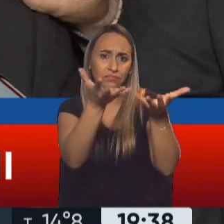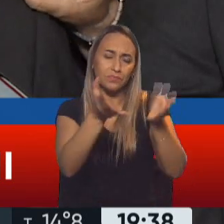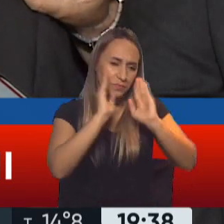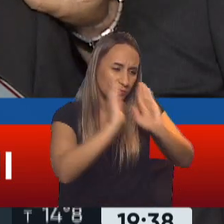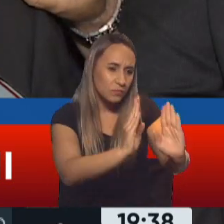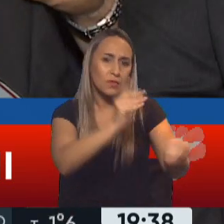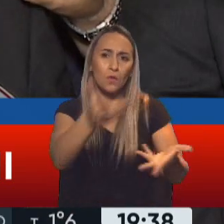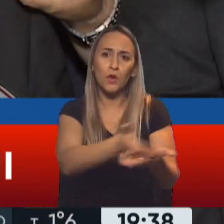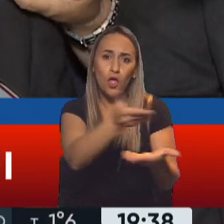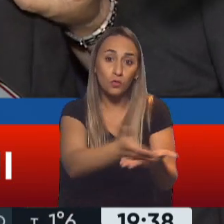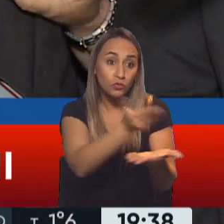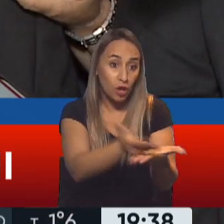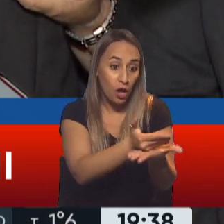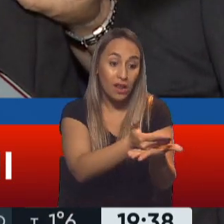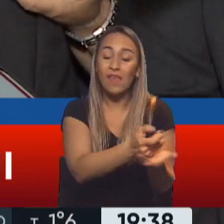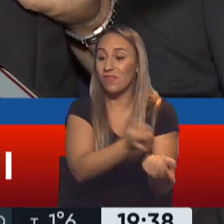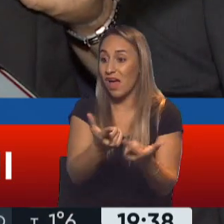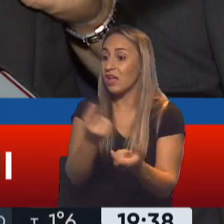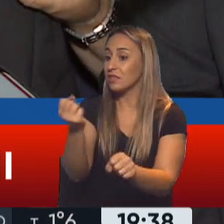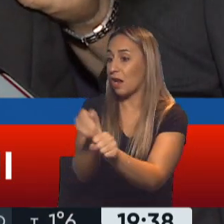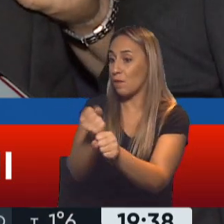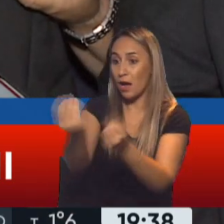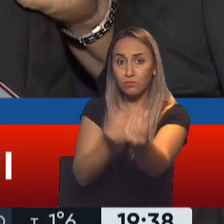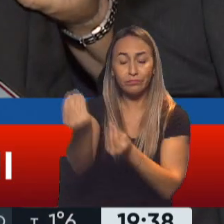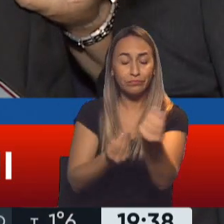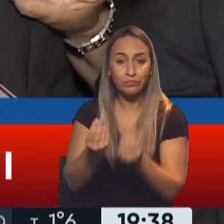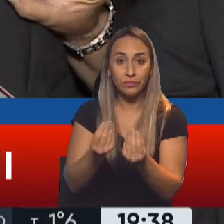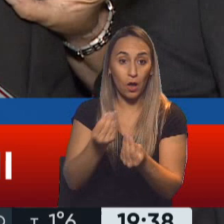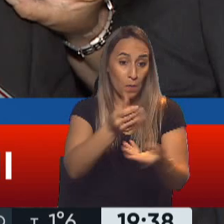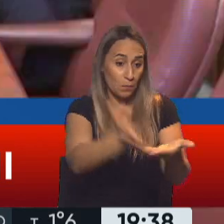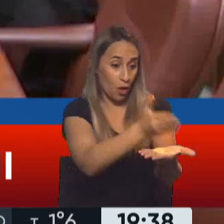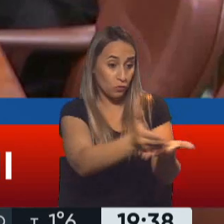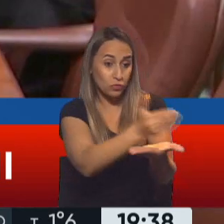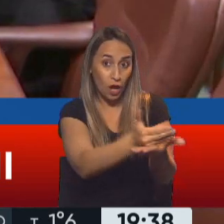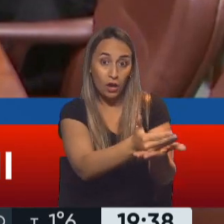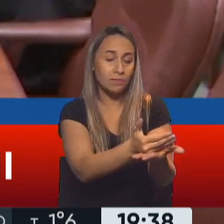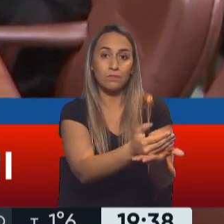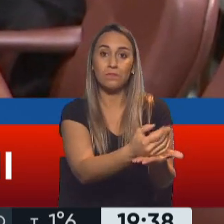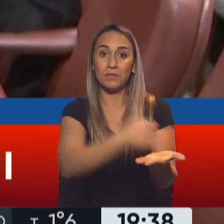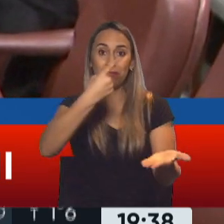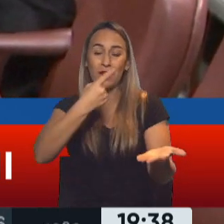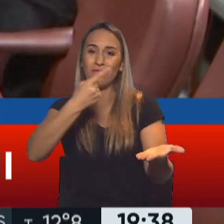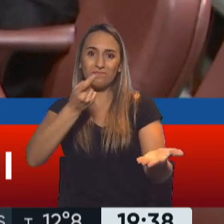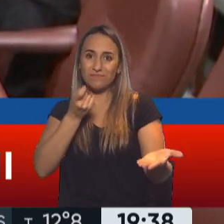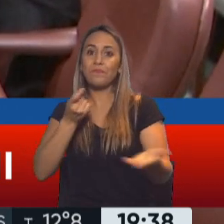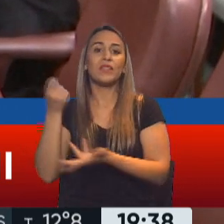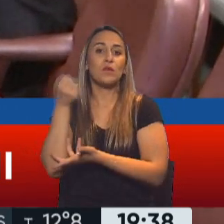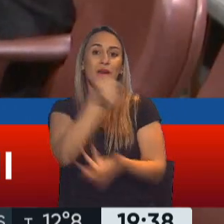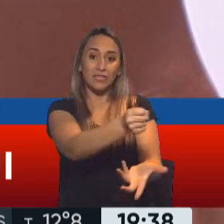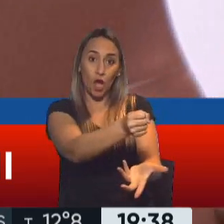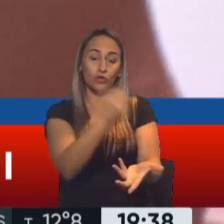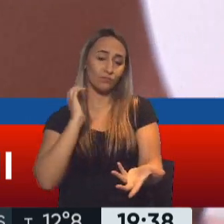la producción trae trabajo, pero para que haya producción tiene que haber inversión. Entonces tenemos que